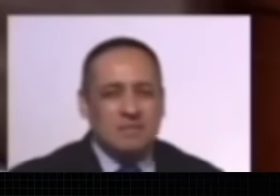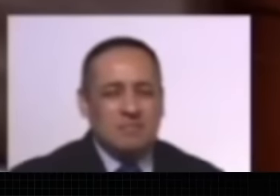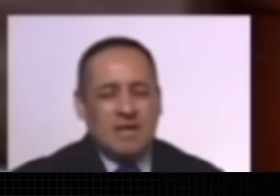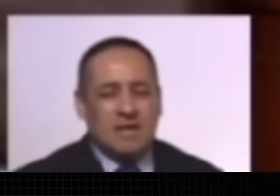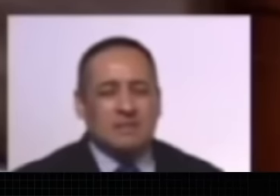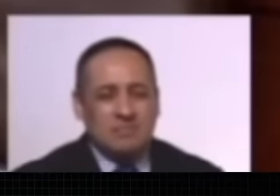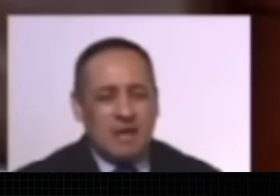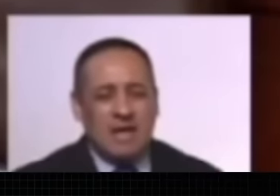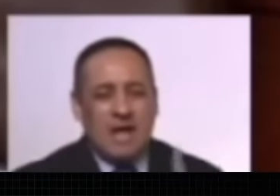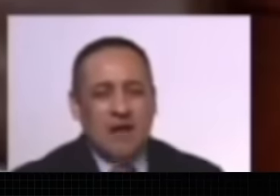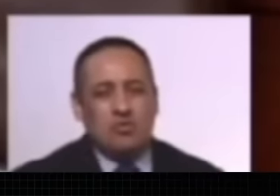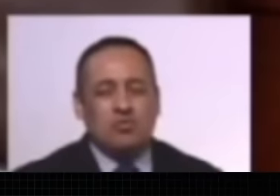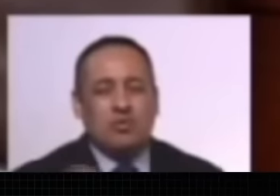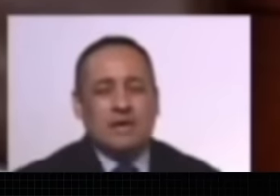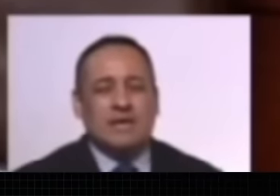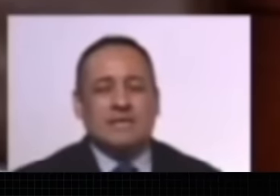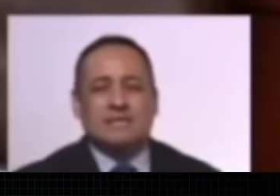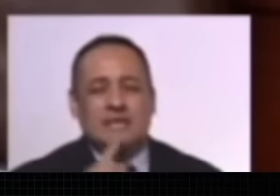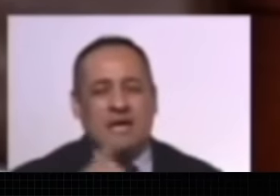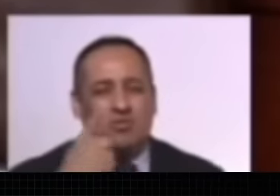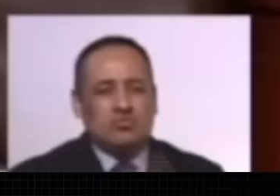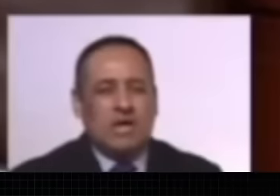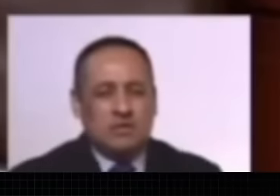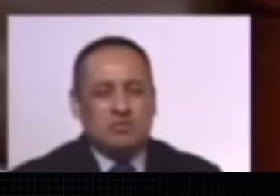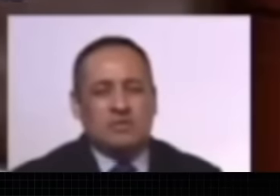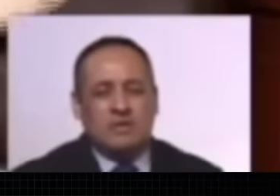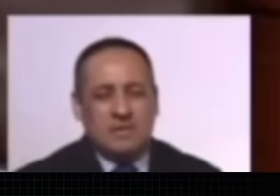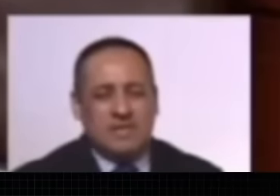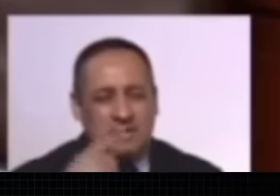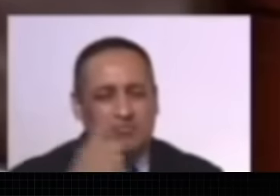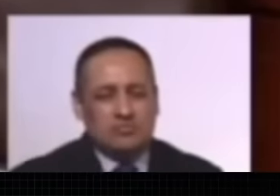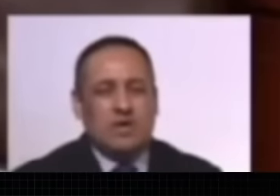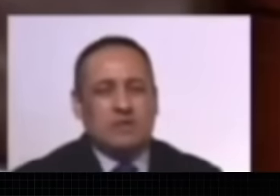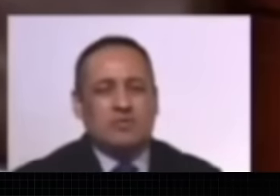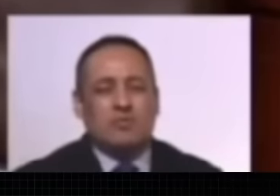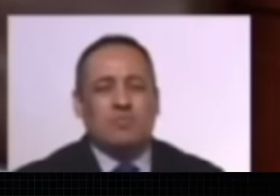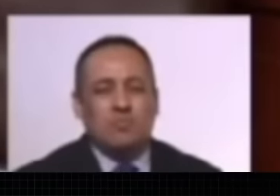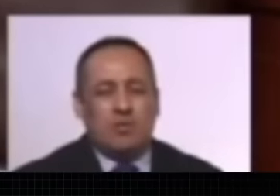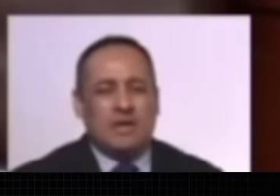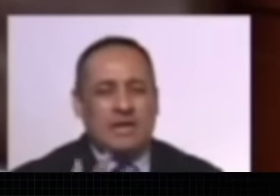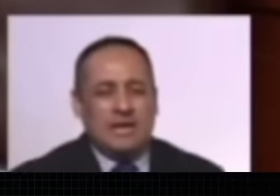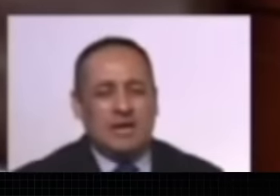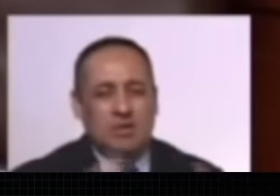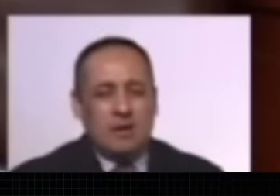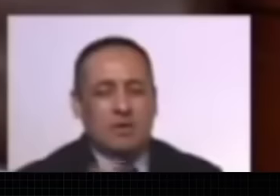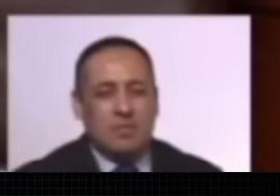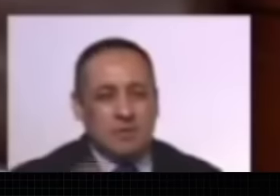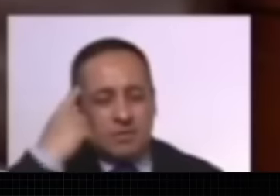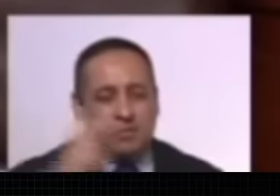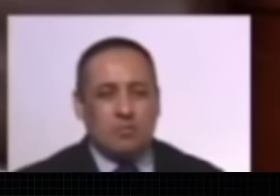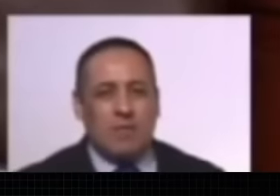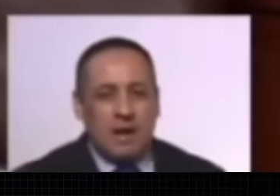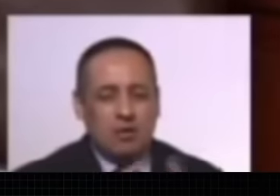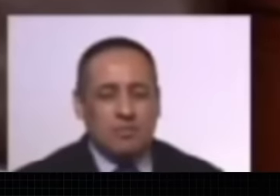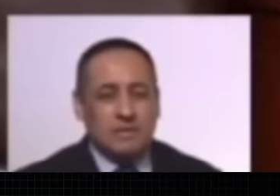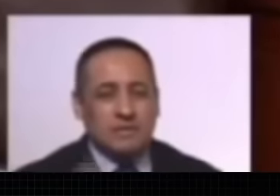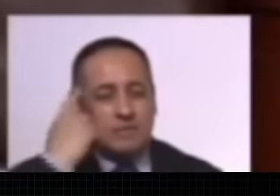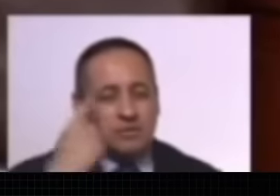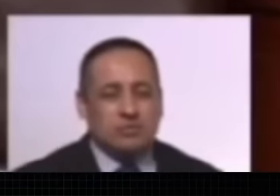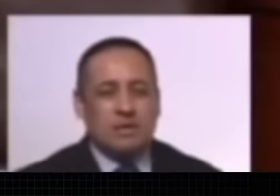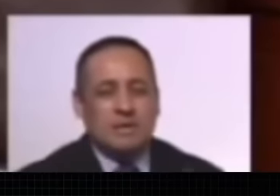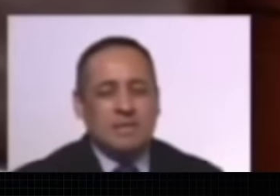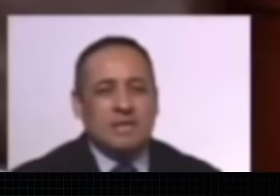bien a alguien que se le está acusando, se le está denunciando por cambiar un criterio y tener el valor de cambiar un criterio